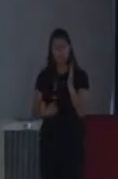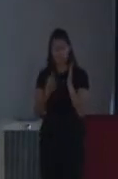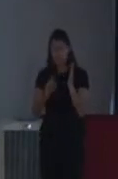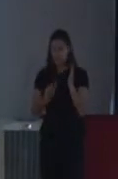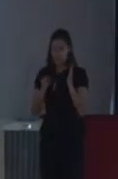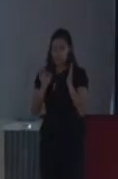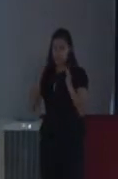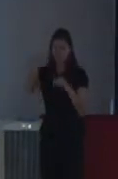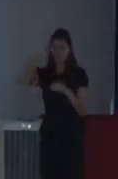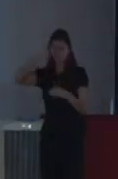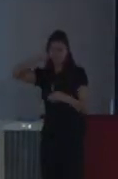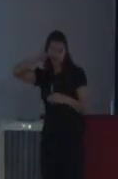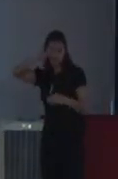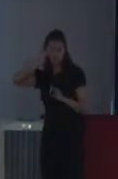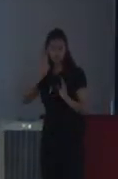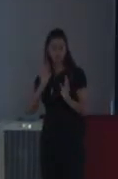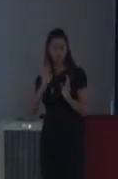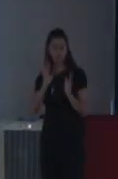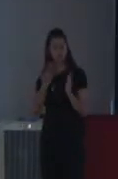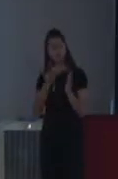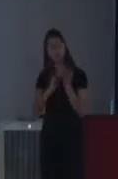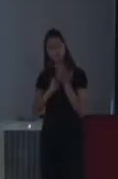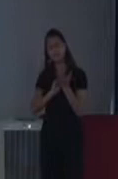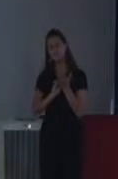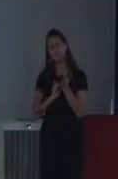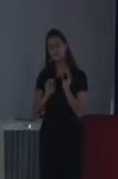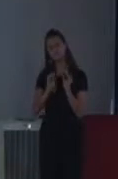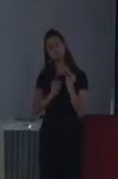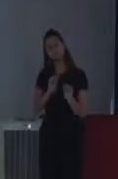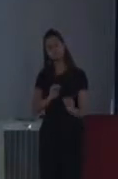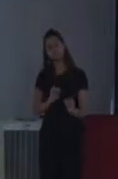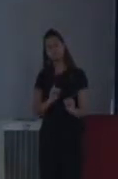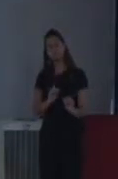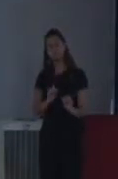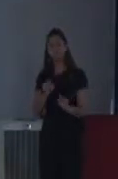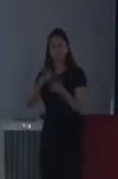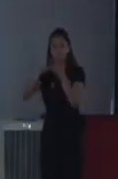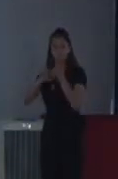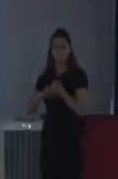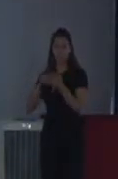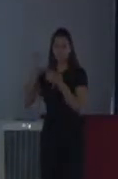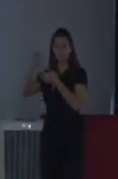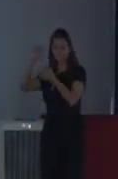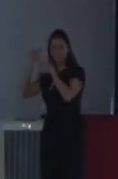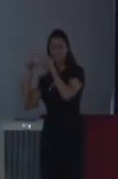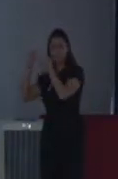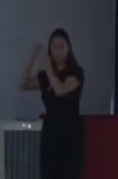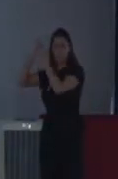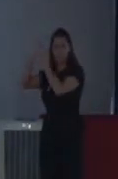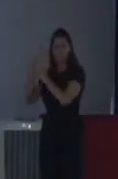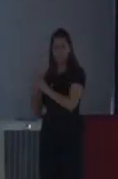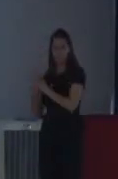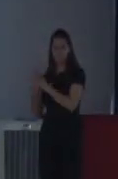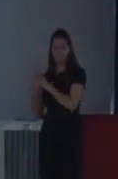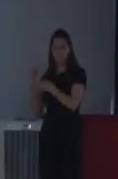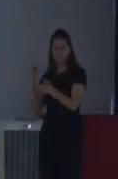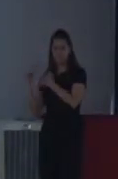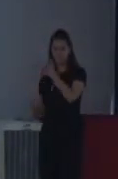o esas interpretaciones se llenan a partir de cada uno de estos principios.